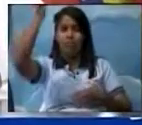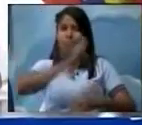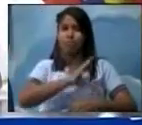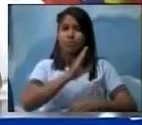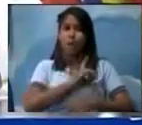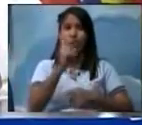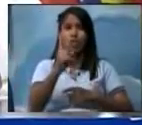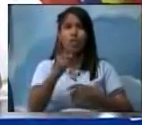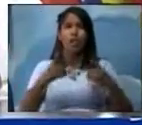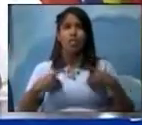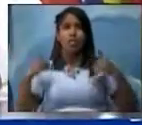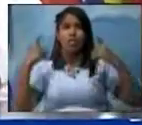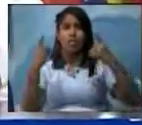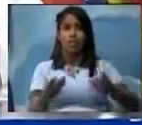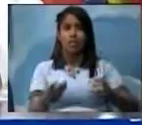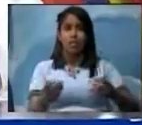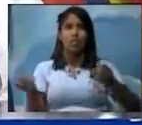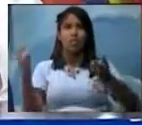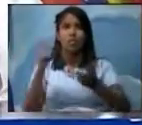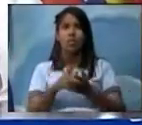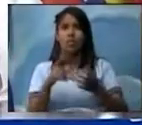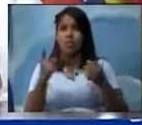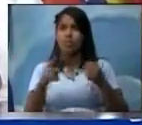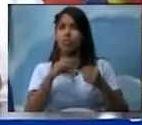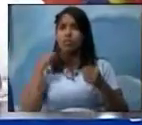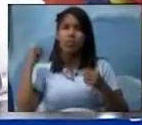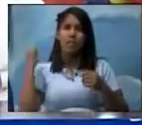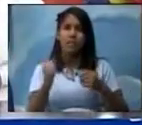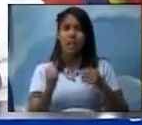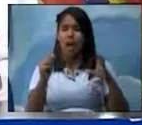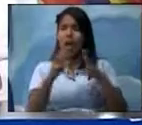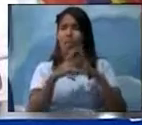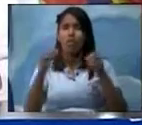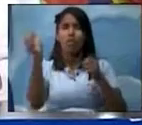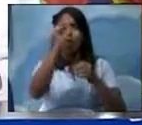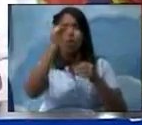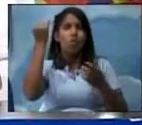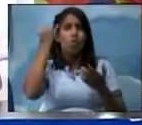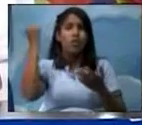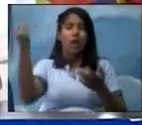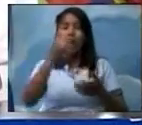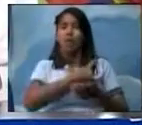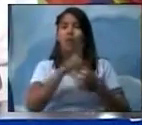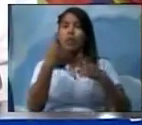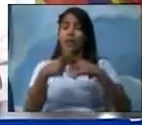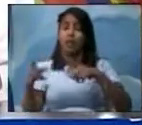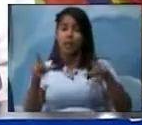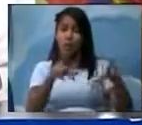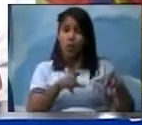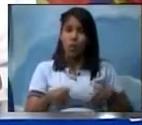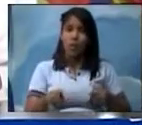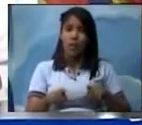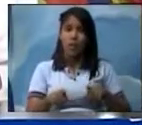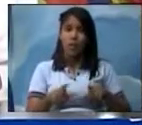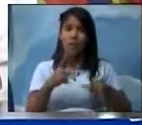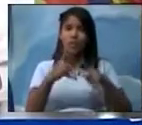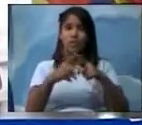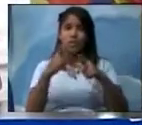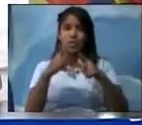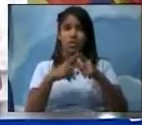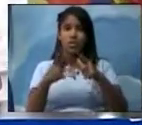sola decisión y fue matar a todos los sabios de Babilonia todos los sabios de Babilonia